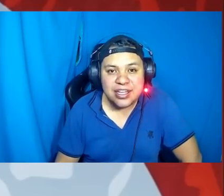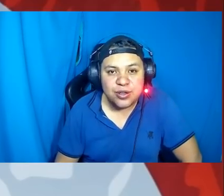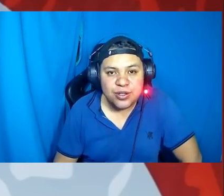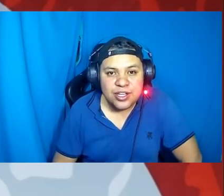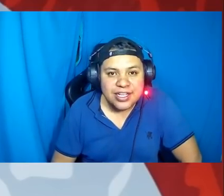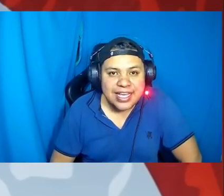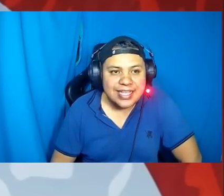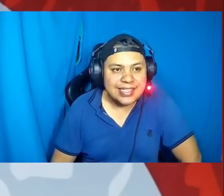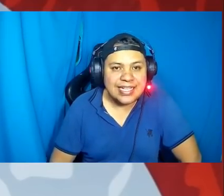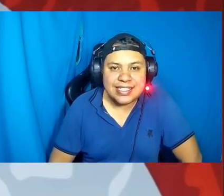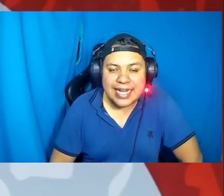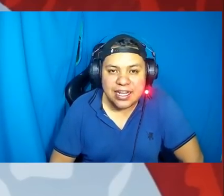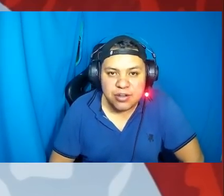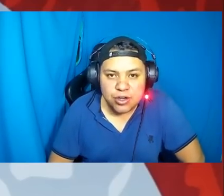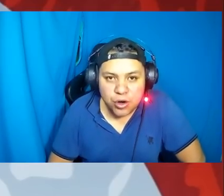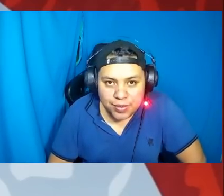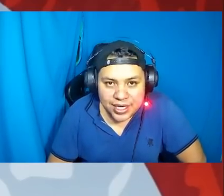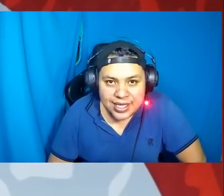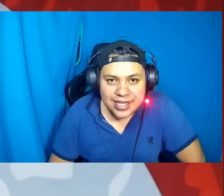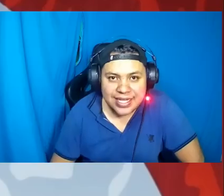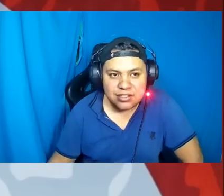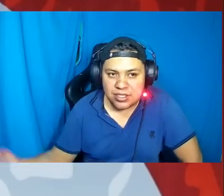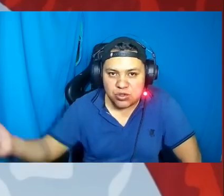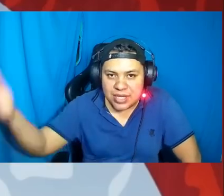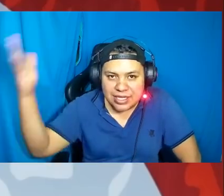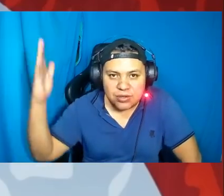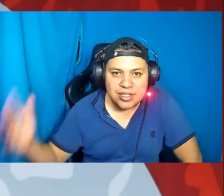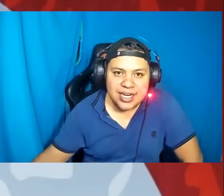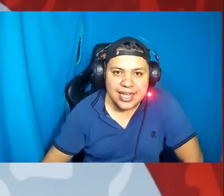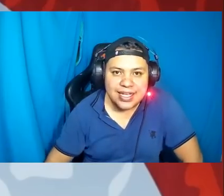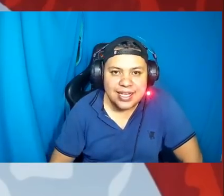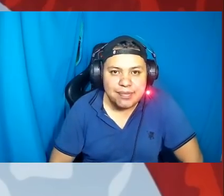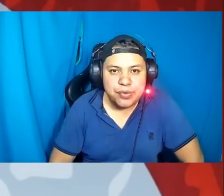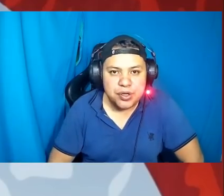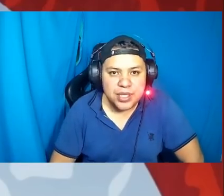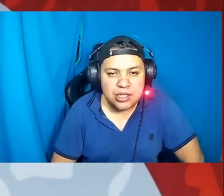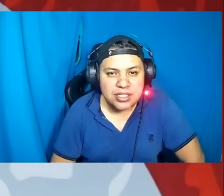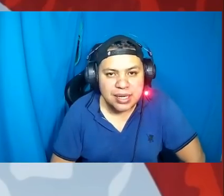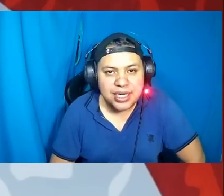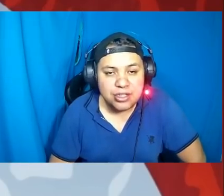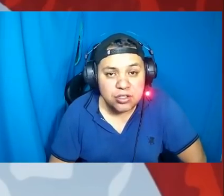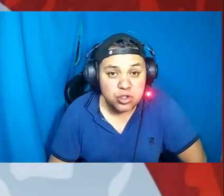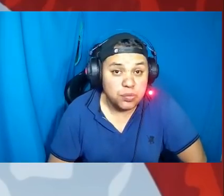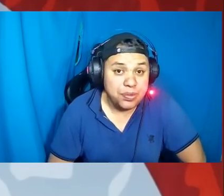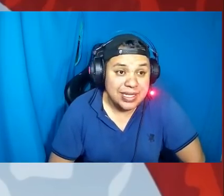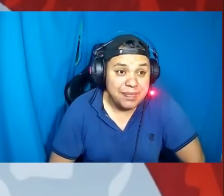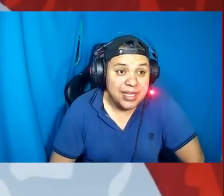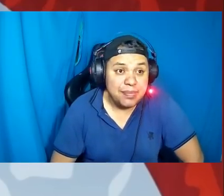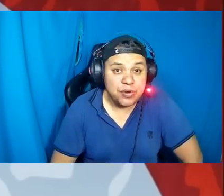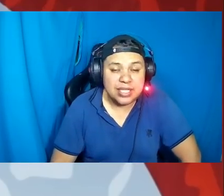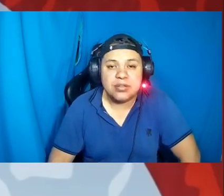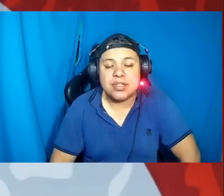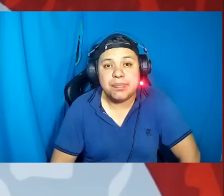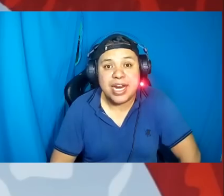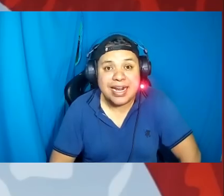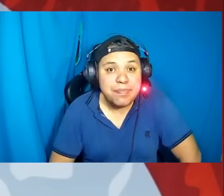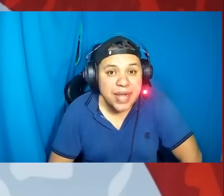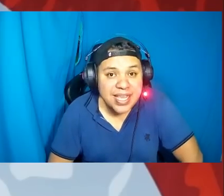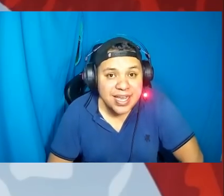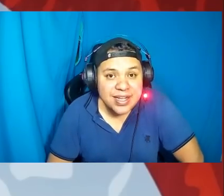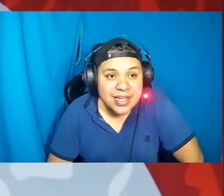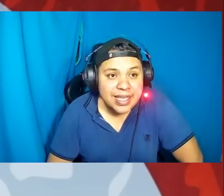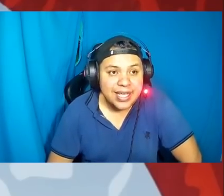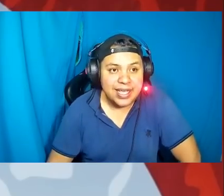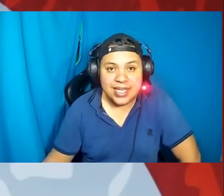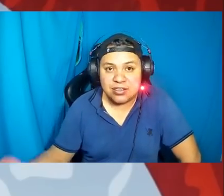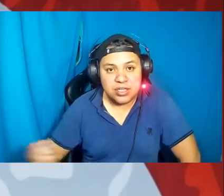diciendo que están sacando el cobre, que eso es una tontería, que quieran prohibir los AMLitos supuestamente porque se usan para campaña,